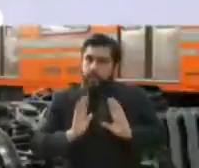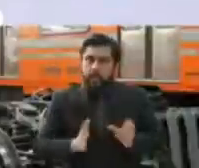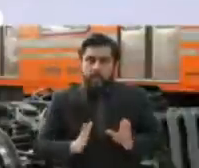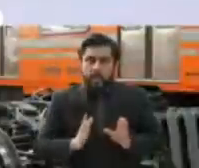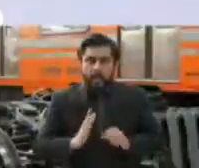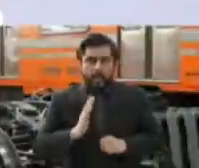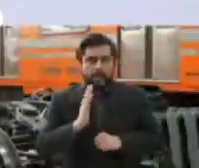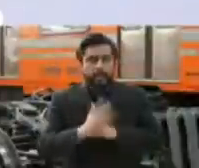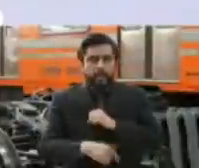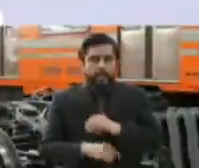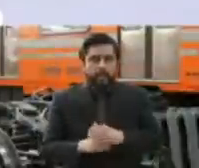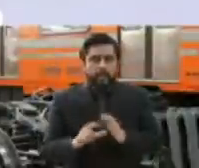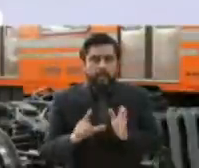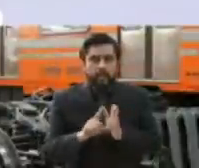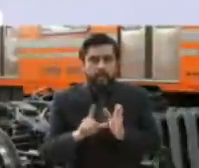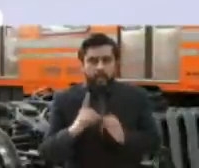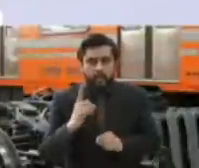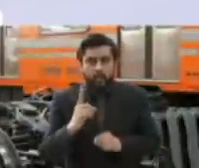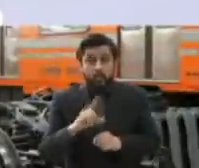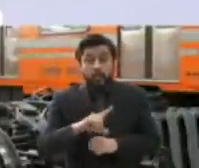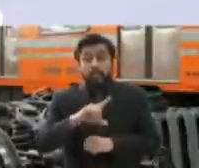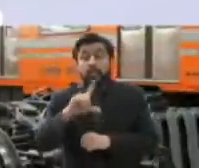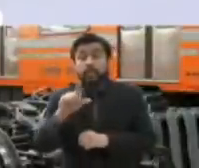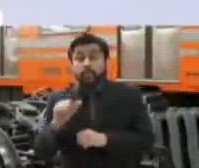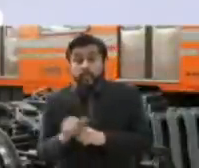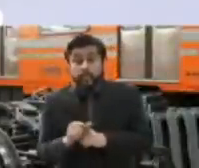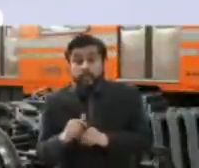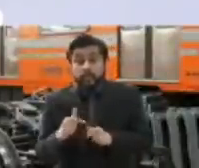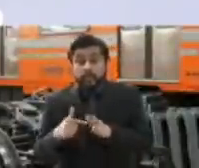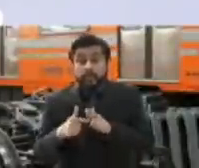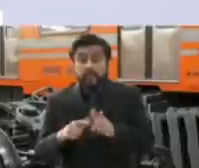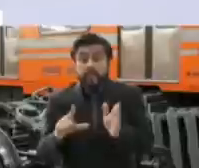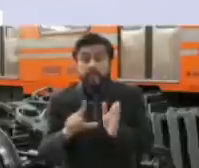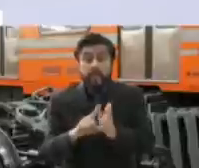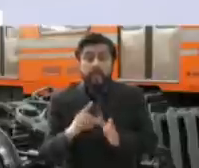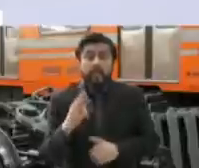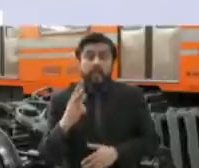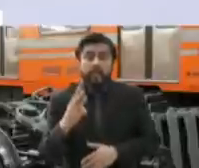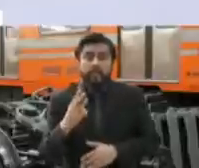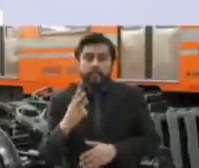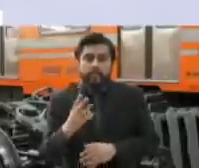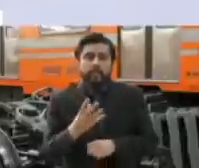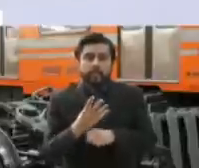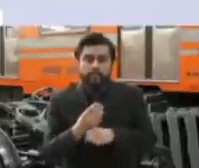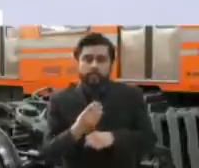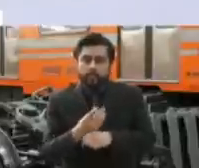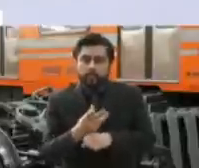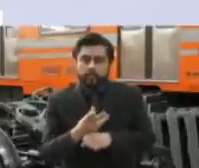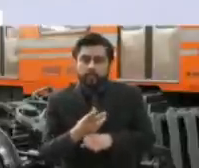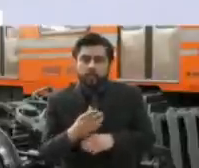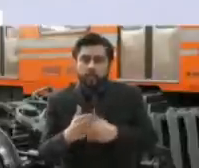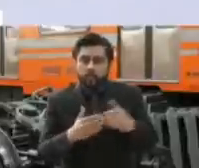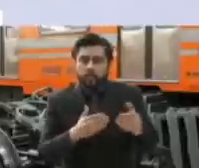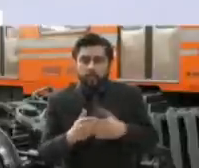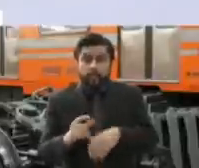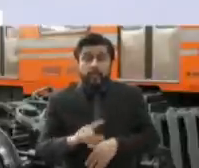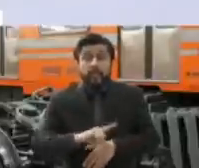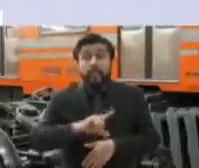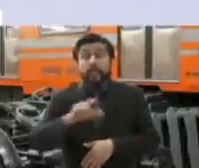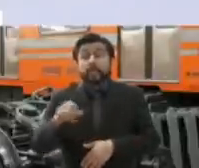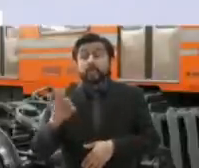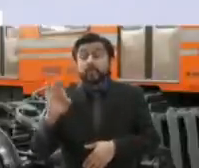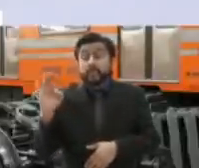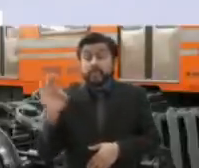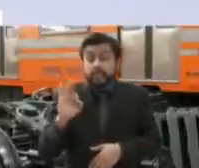el avance para la línea 3. Y dejaremos, si tenemos más recursos, dejaremos establecido para la línea 2, y si